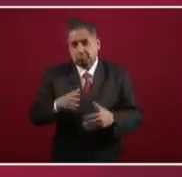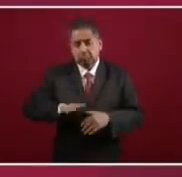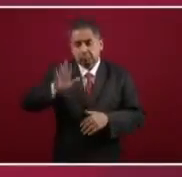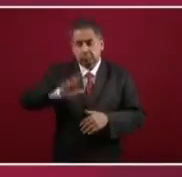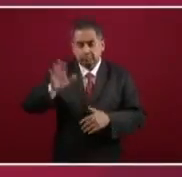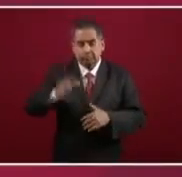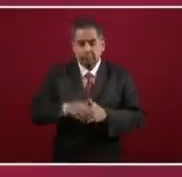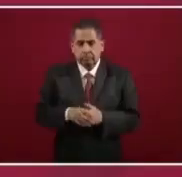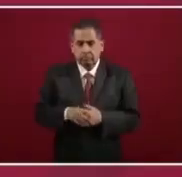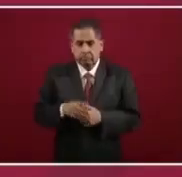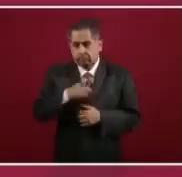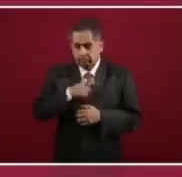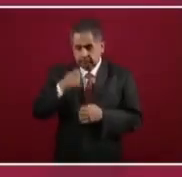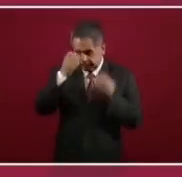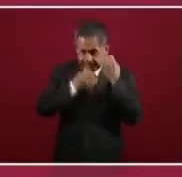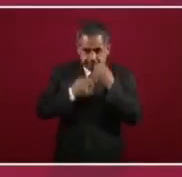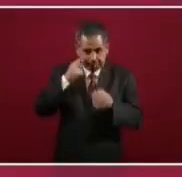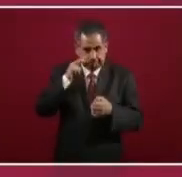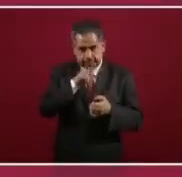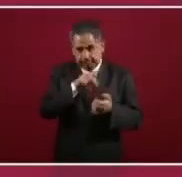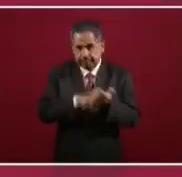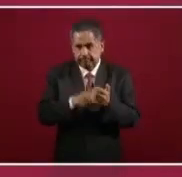hay que revisar eso